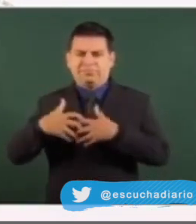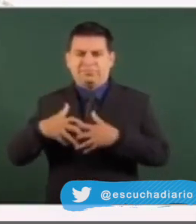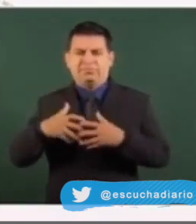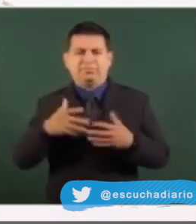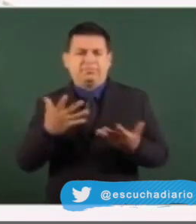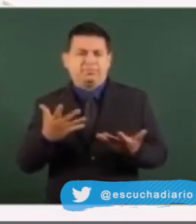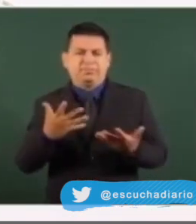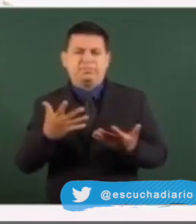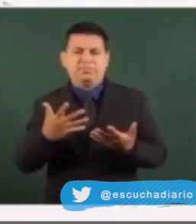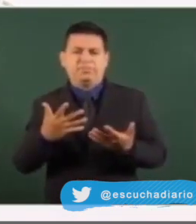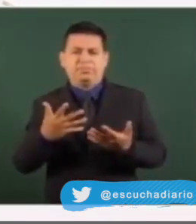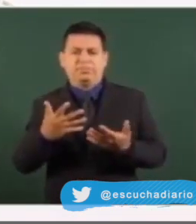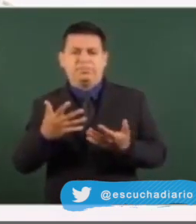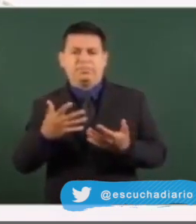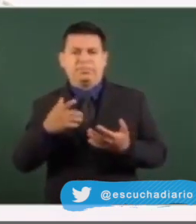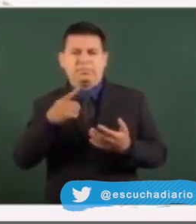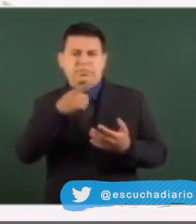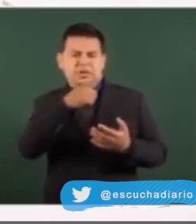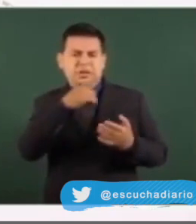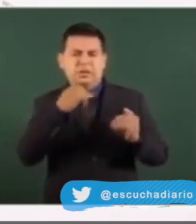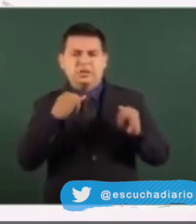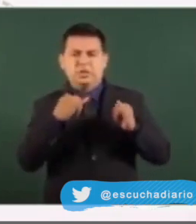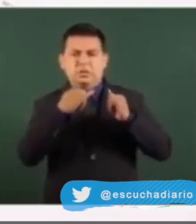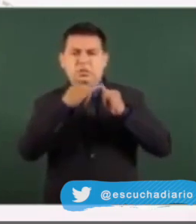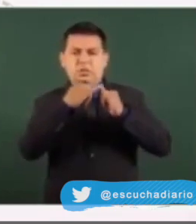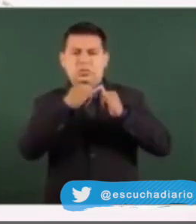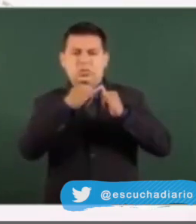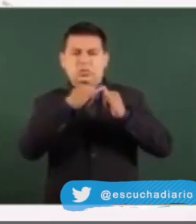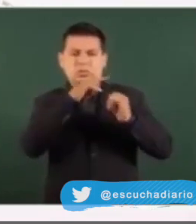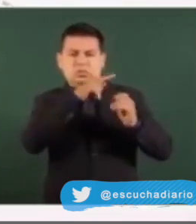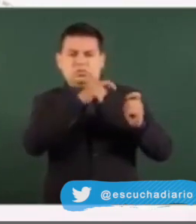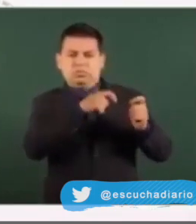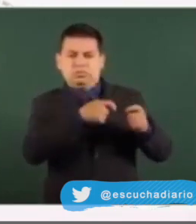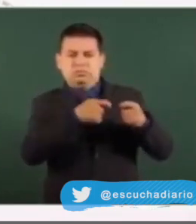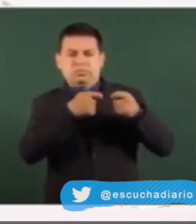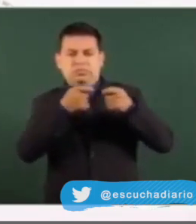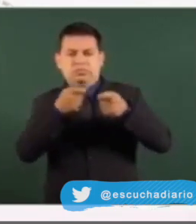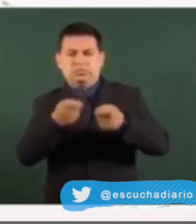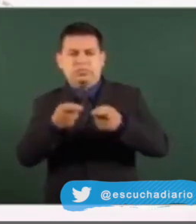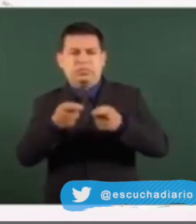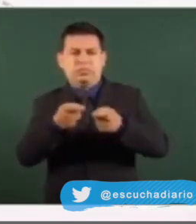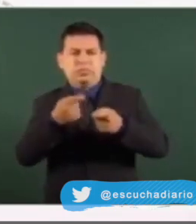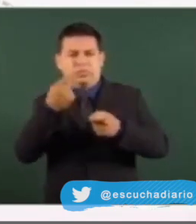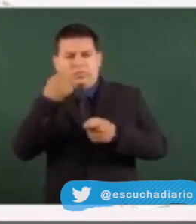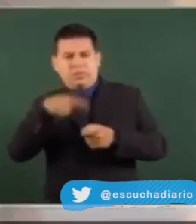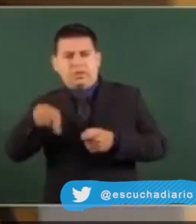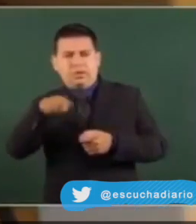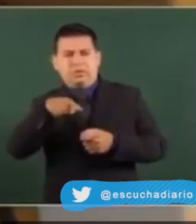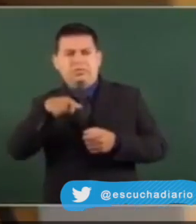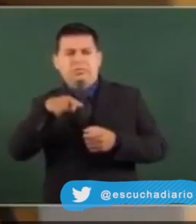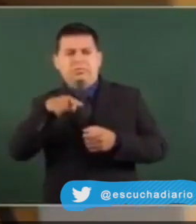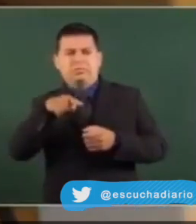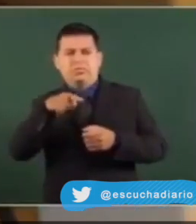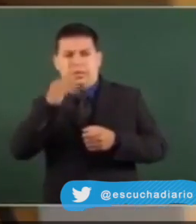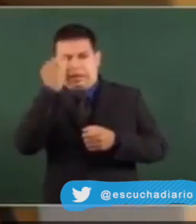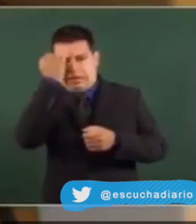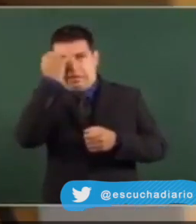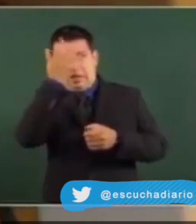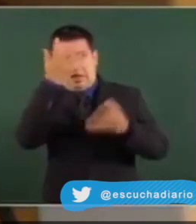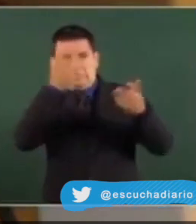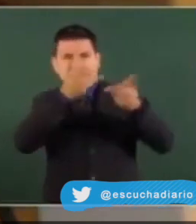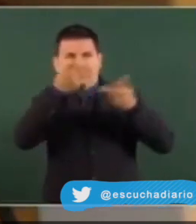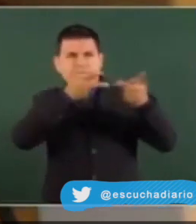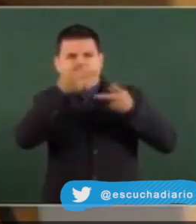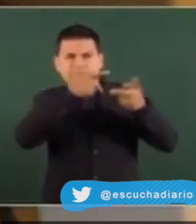por el Serum Institute, cuya sede está en la India. Como ustedes saben, la India es uno de